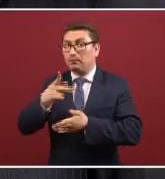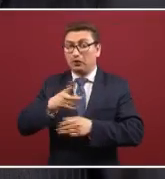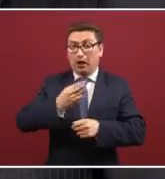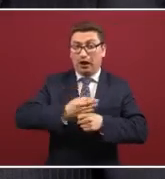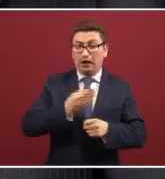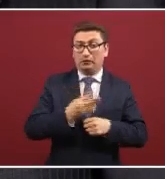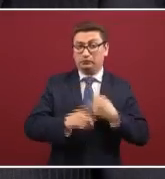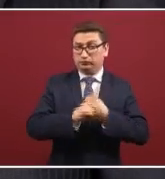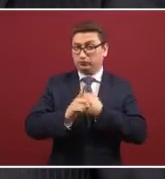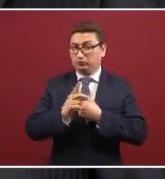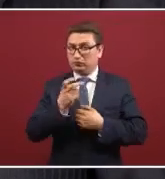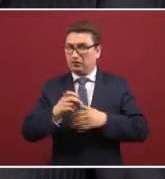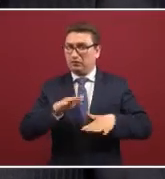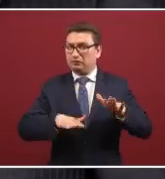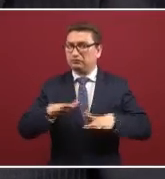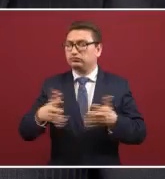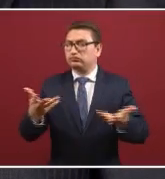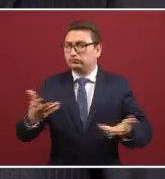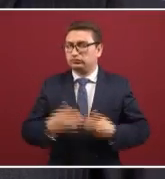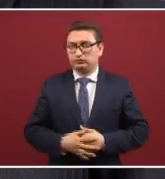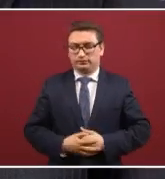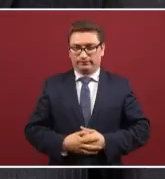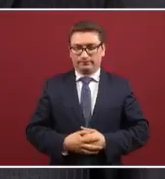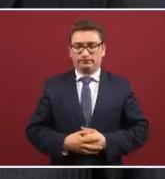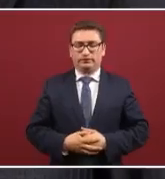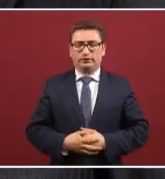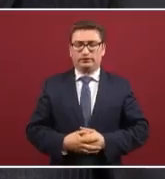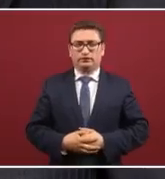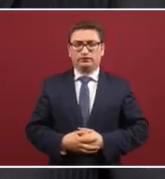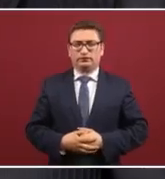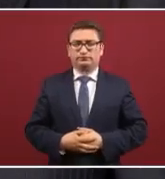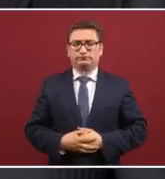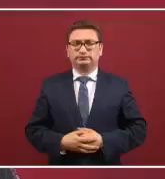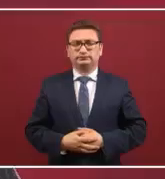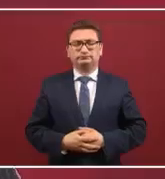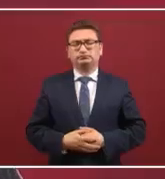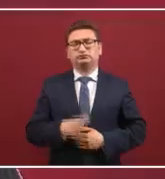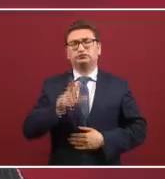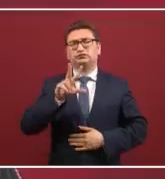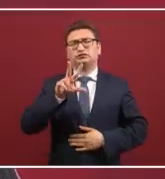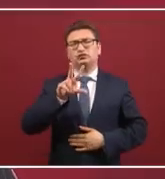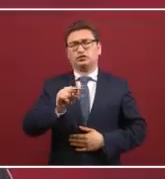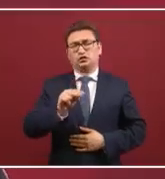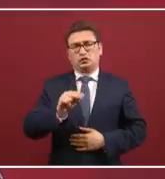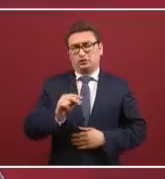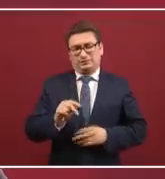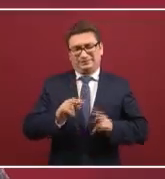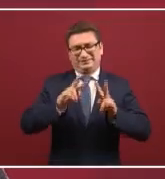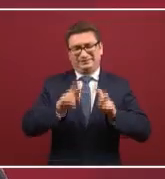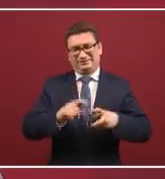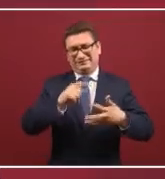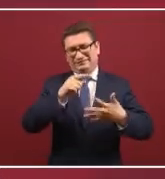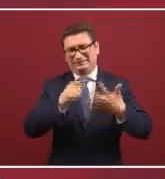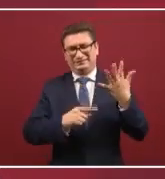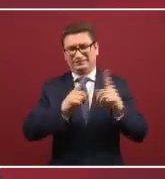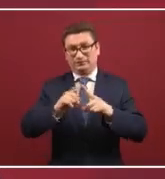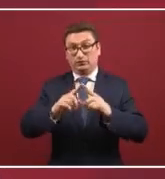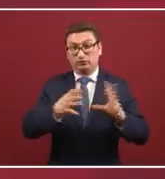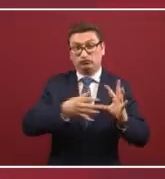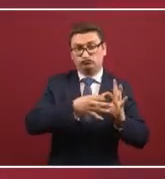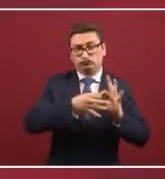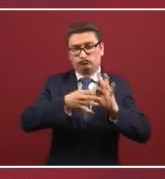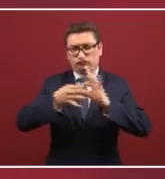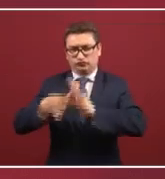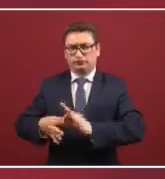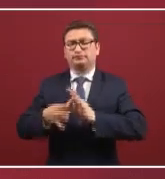cuentas. No, todo se relaciona, o sea, todo tiene una